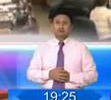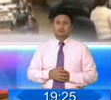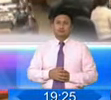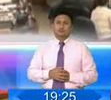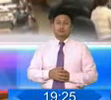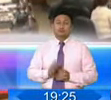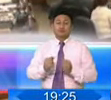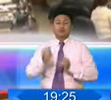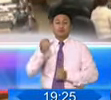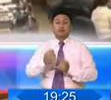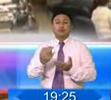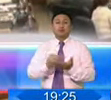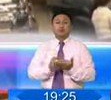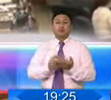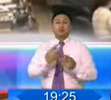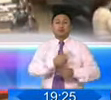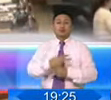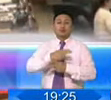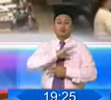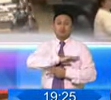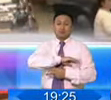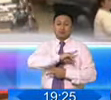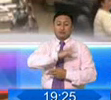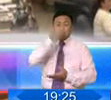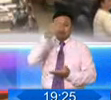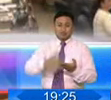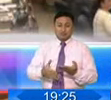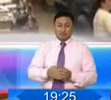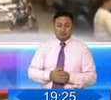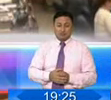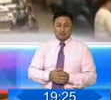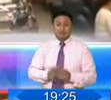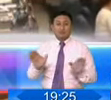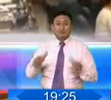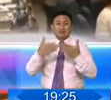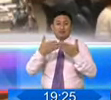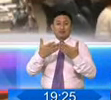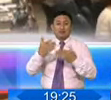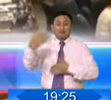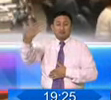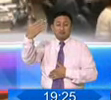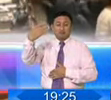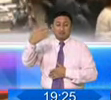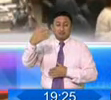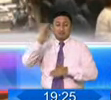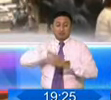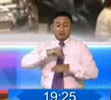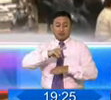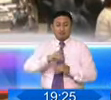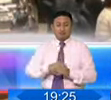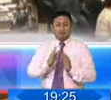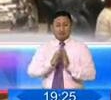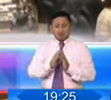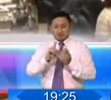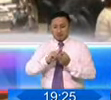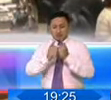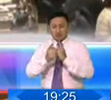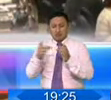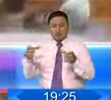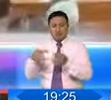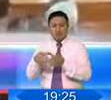La última sesión del Consejo Metropolitano, clausurada por el alcalde Rodas tras la solicitud de la reconformación de la Comisión de Mesa,